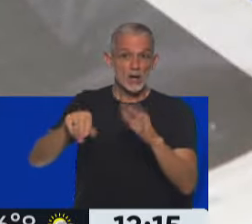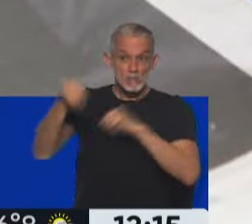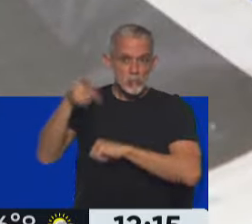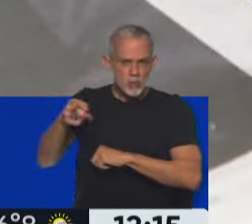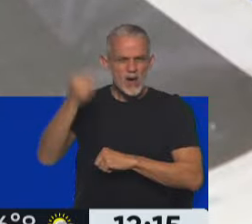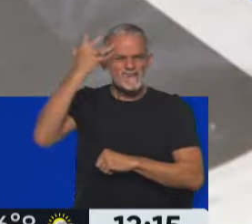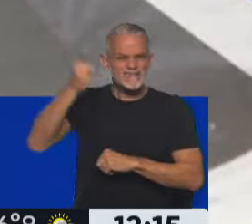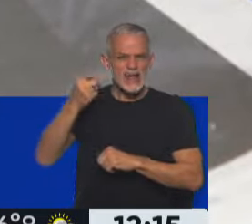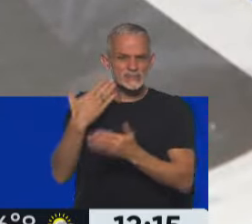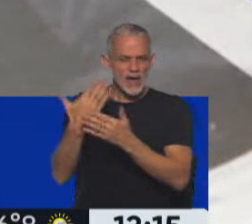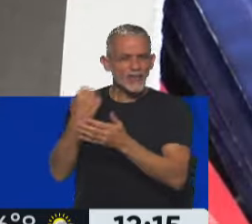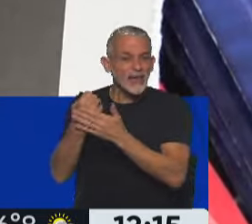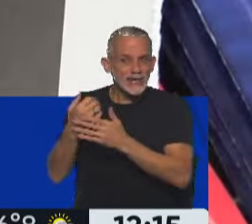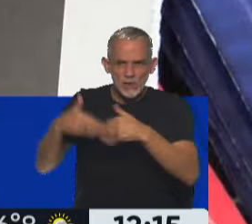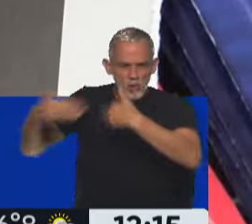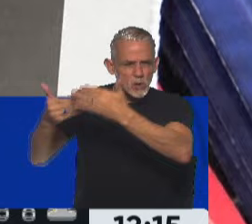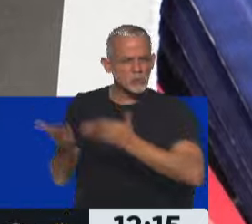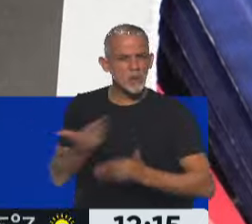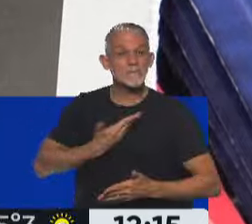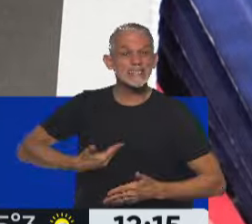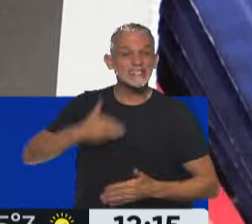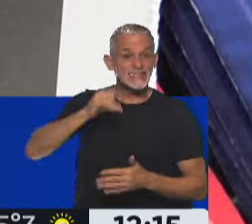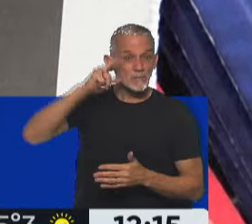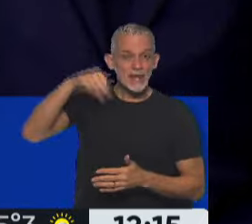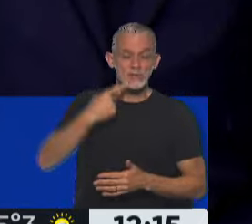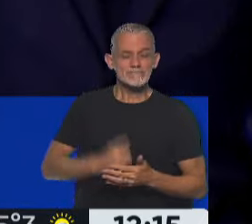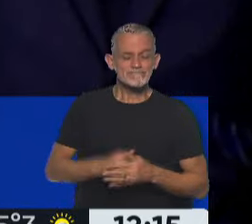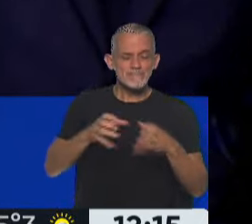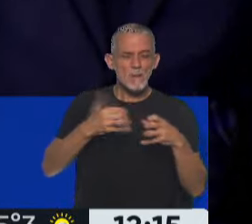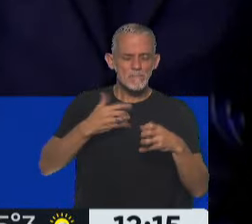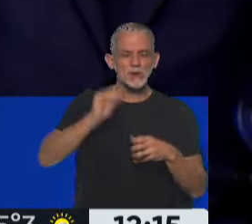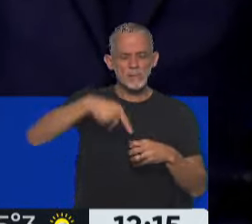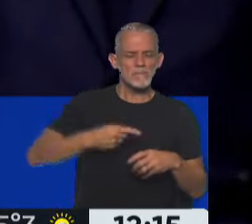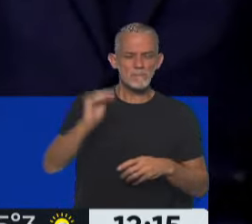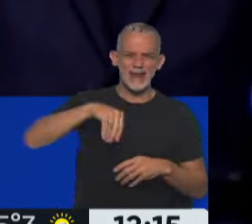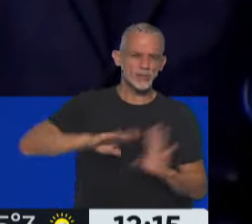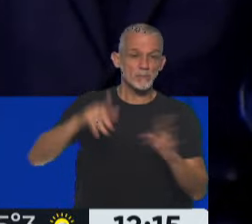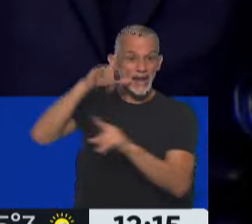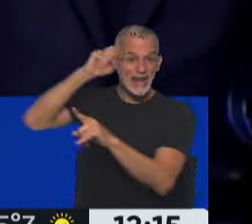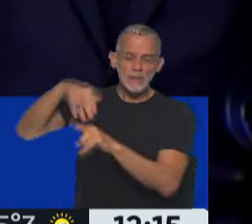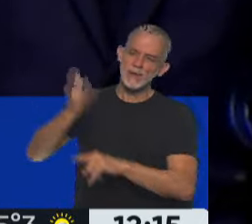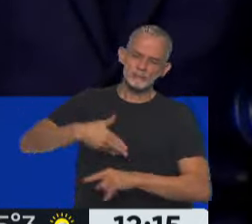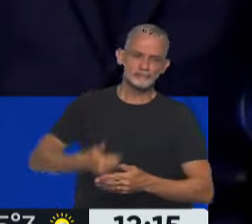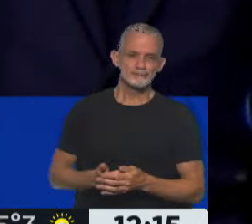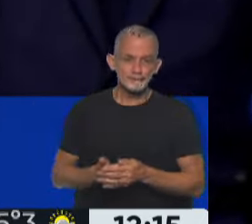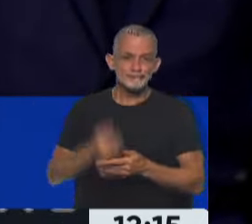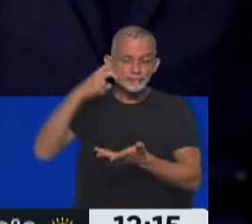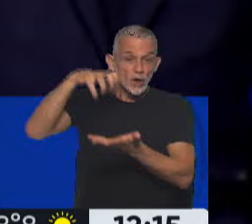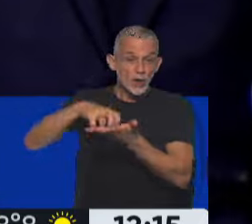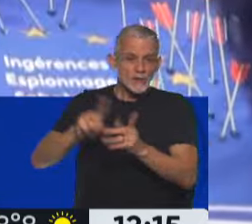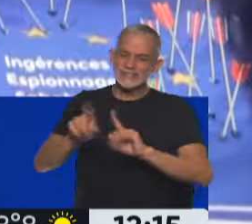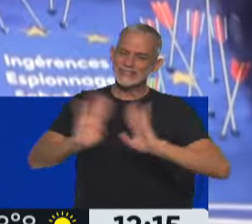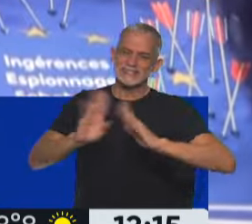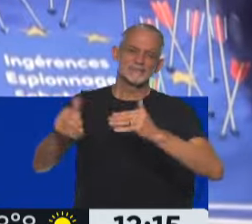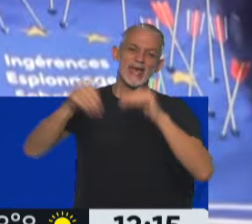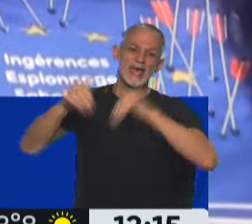el avance de la ultraderecha, el presidente Emmanuel Macron reconoció la derrota de su espacio en manos de Marine Le Pen, disolvió la Asamblea Nacional y adelantó las